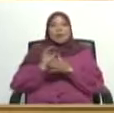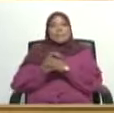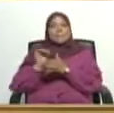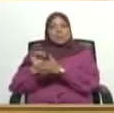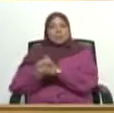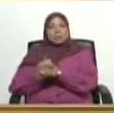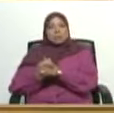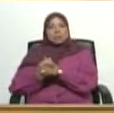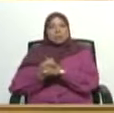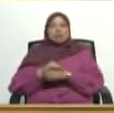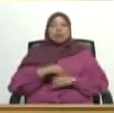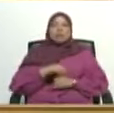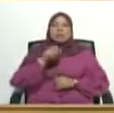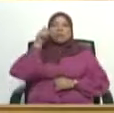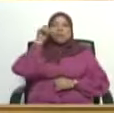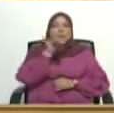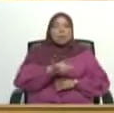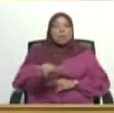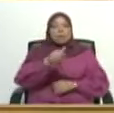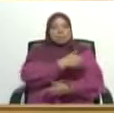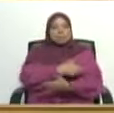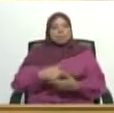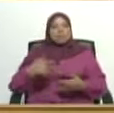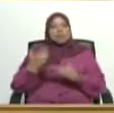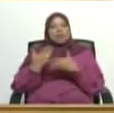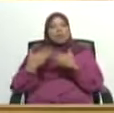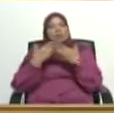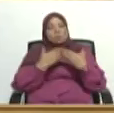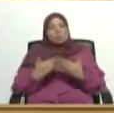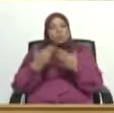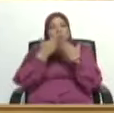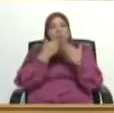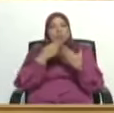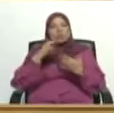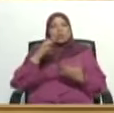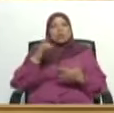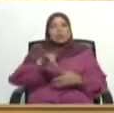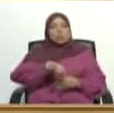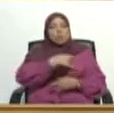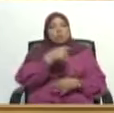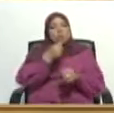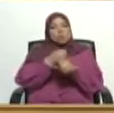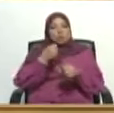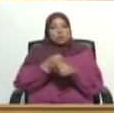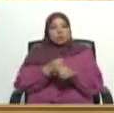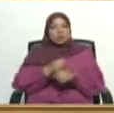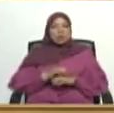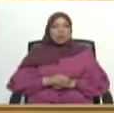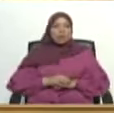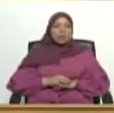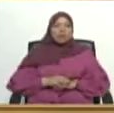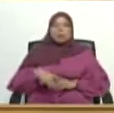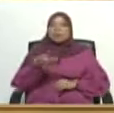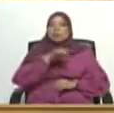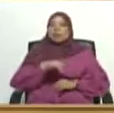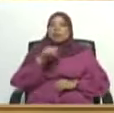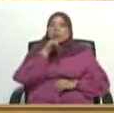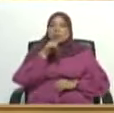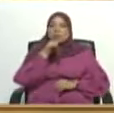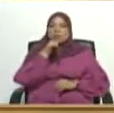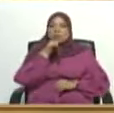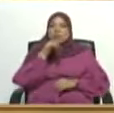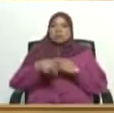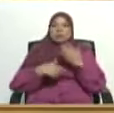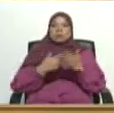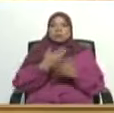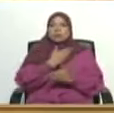solidarizándose con los miles de estudiantes de Columbia, de Boston, de California, de